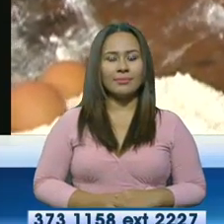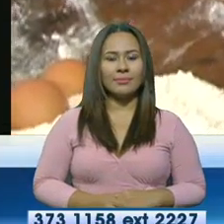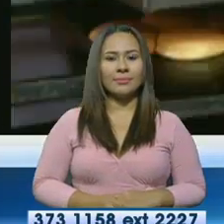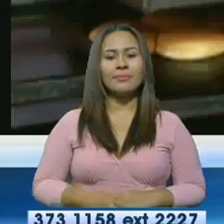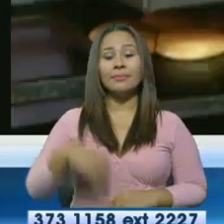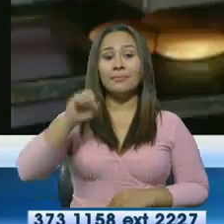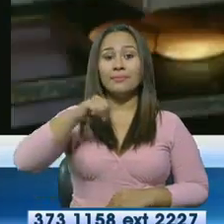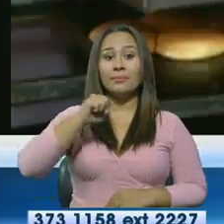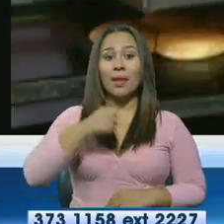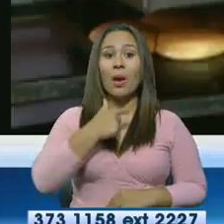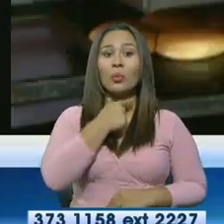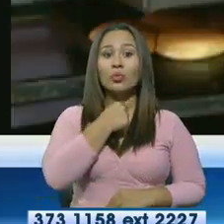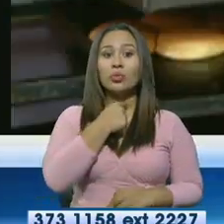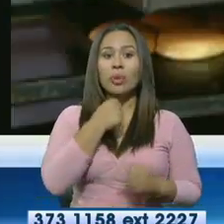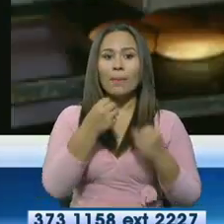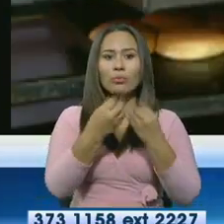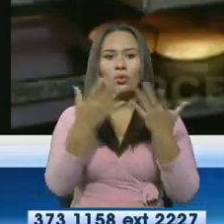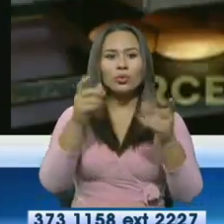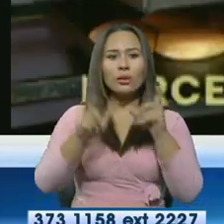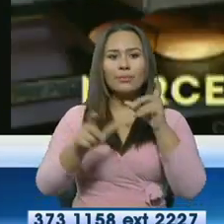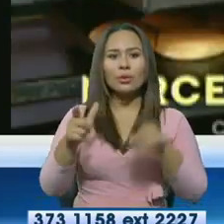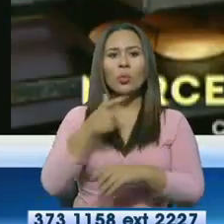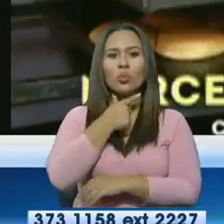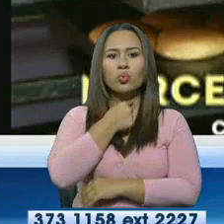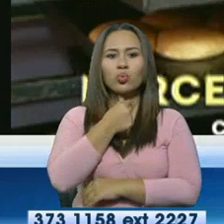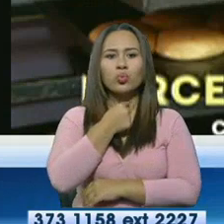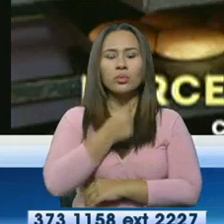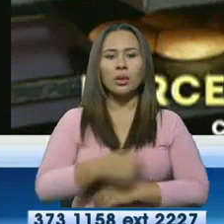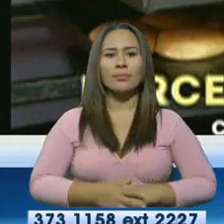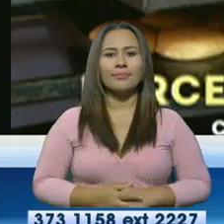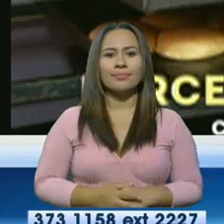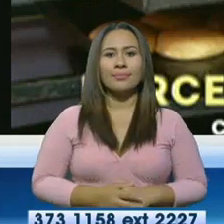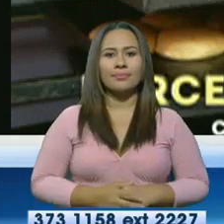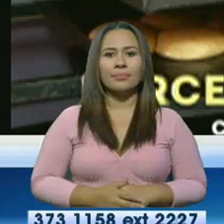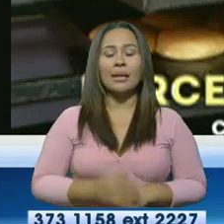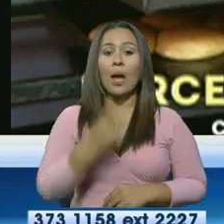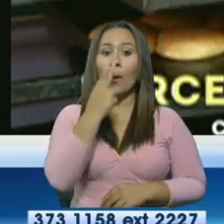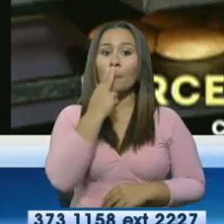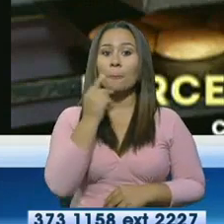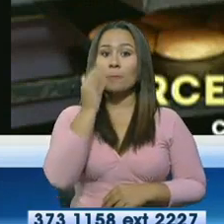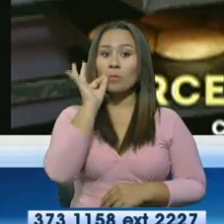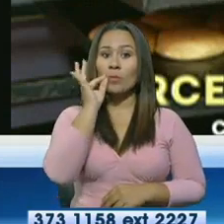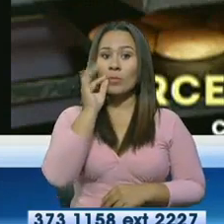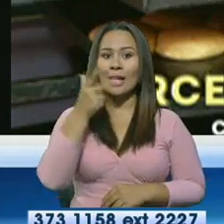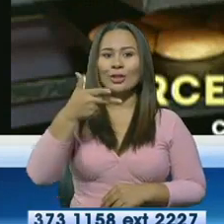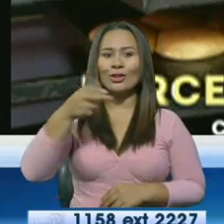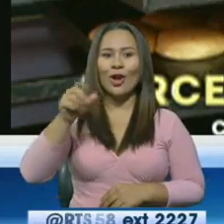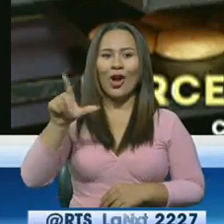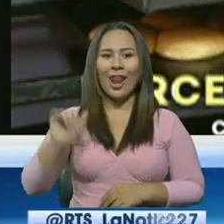Sí, sí les gusta mucho a la gente. Es bien deliciosa las cholitas,